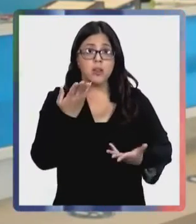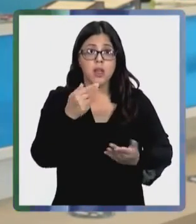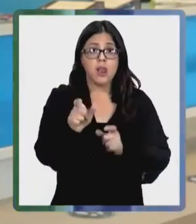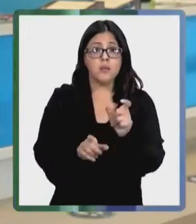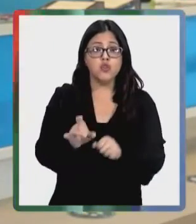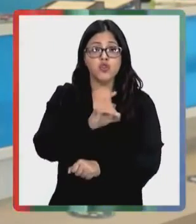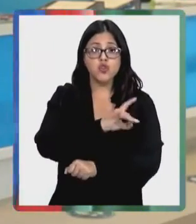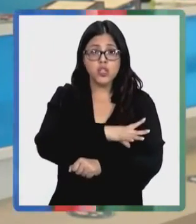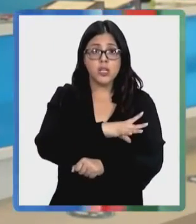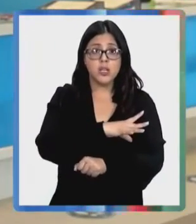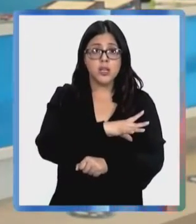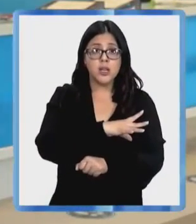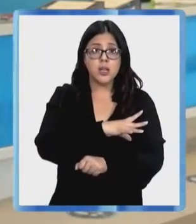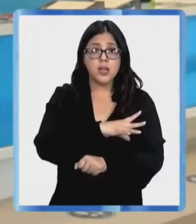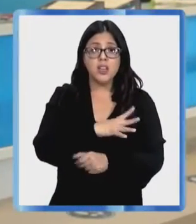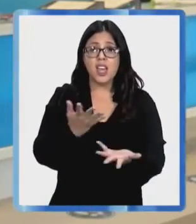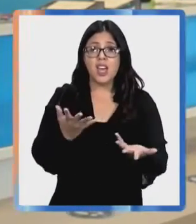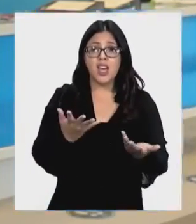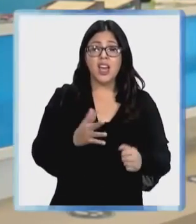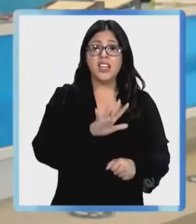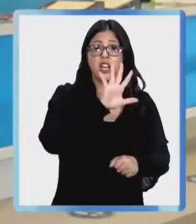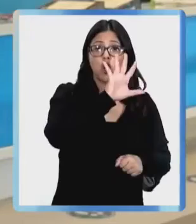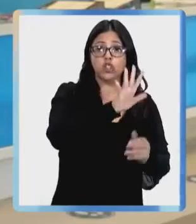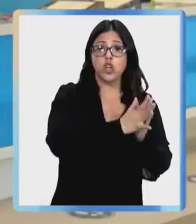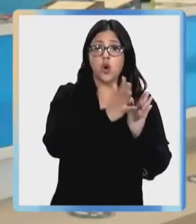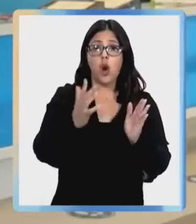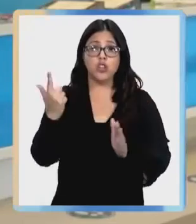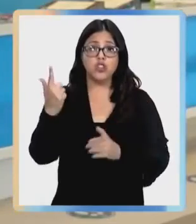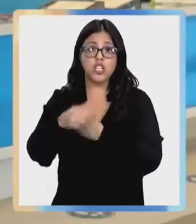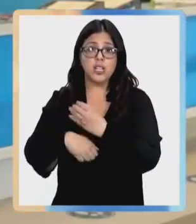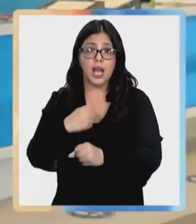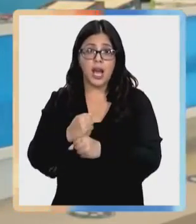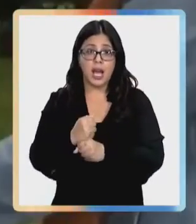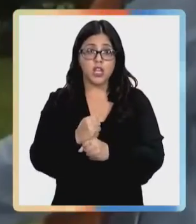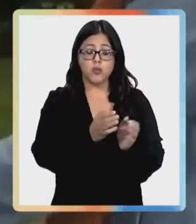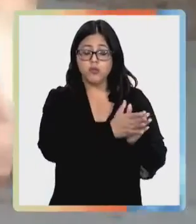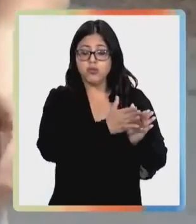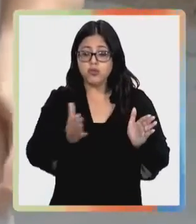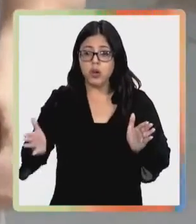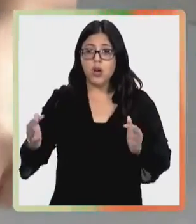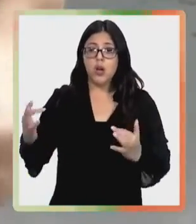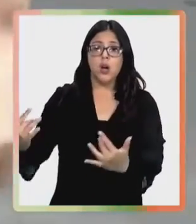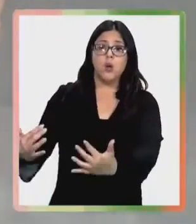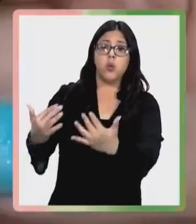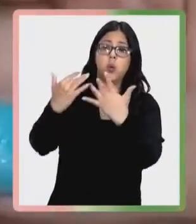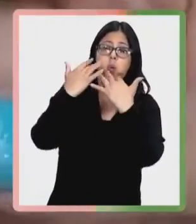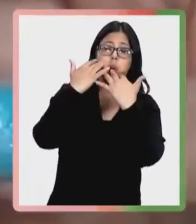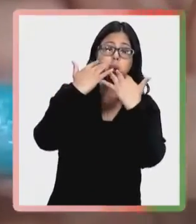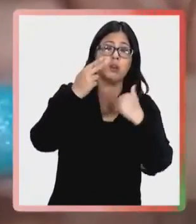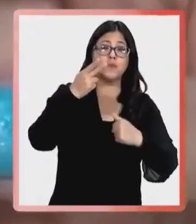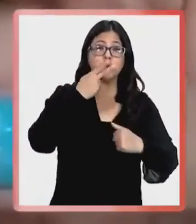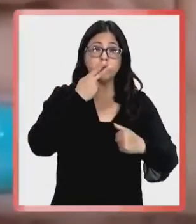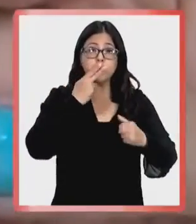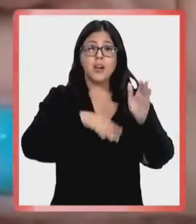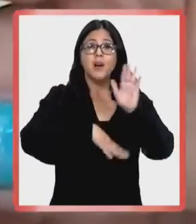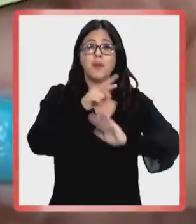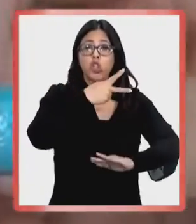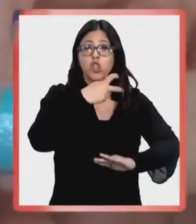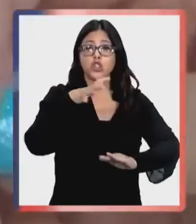tabaco en la población chilena se ocurre entre los 5 y los 7 años. El humo del tabaco contiene más